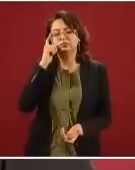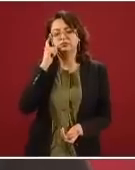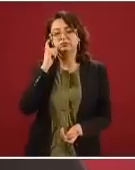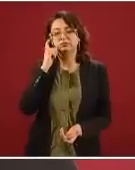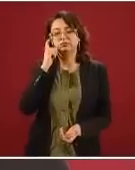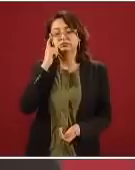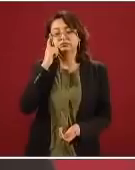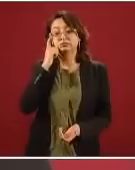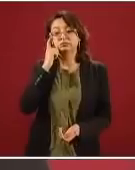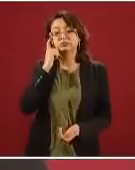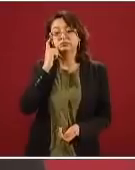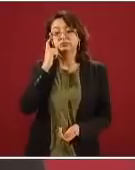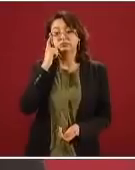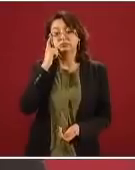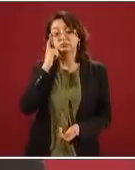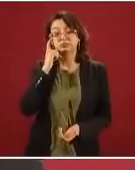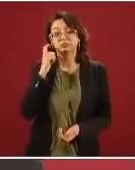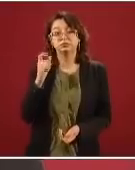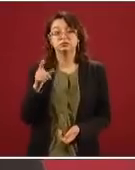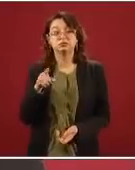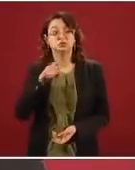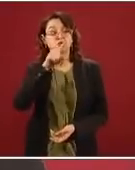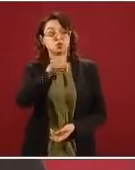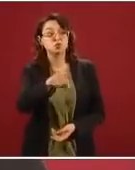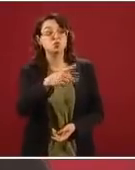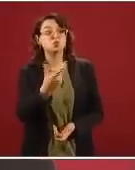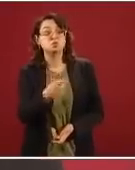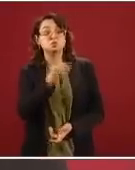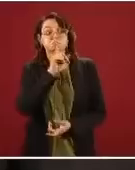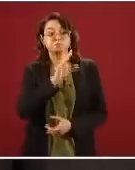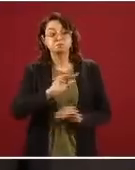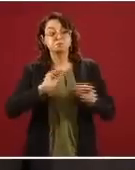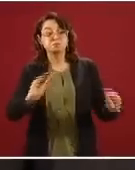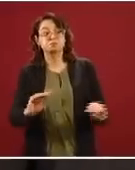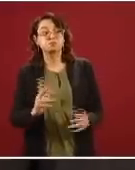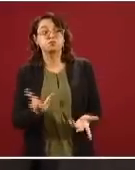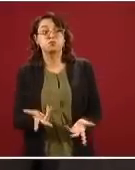derecho a la libertad de expresión, de manifestación. No,